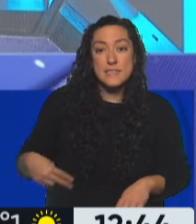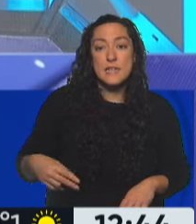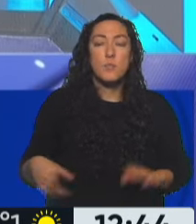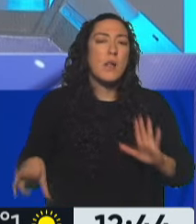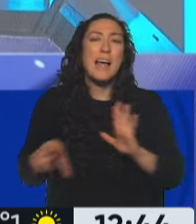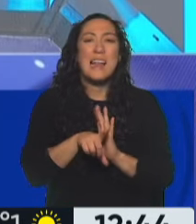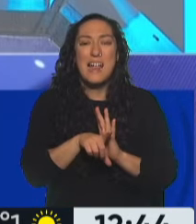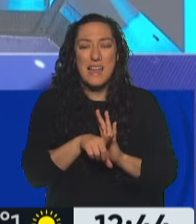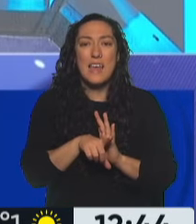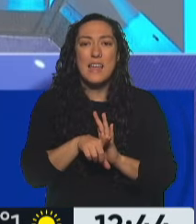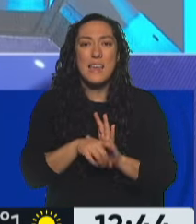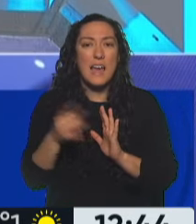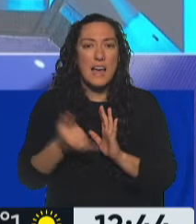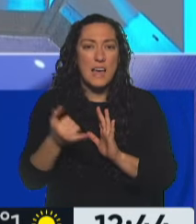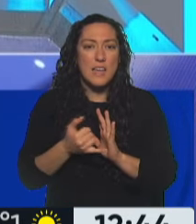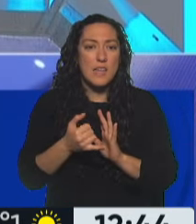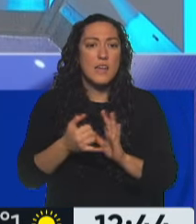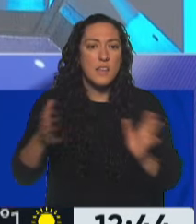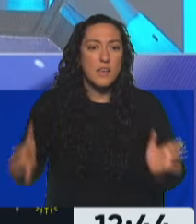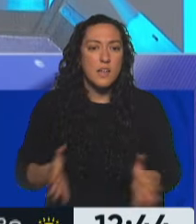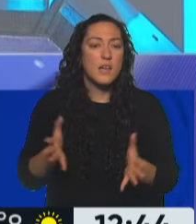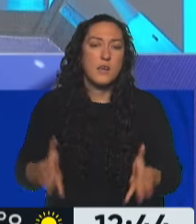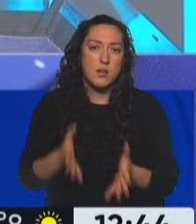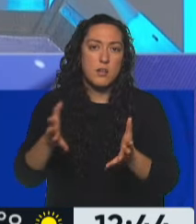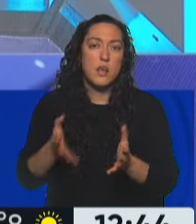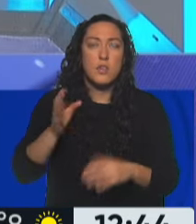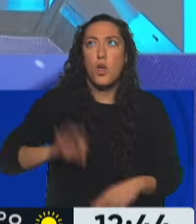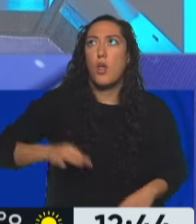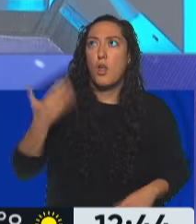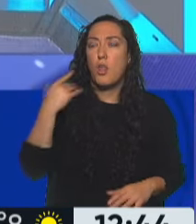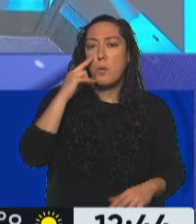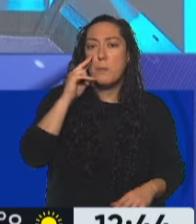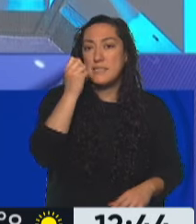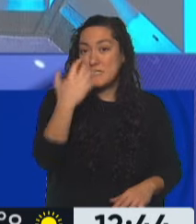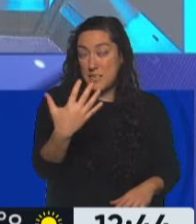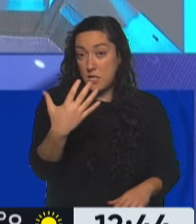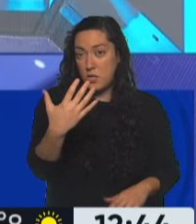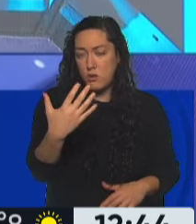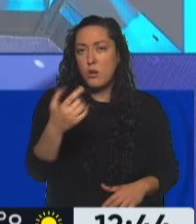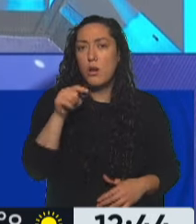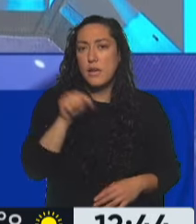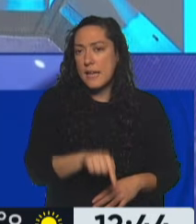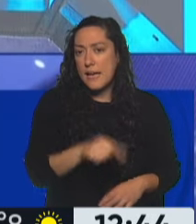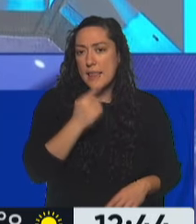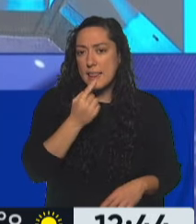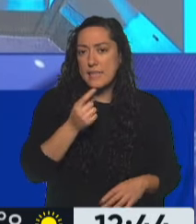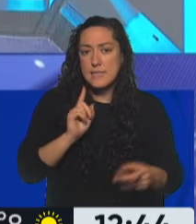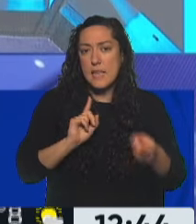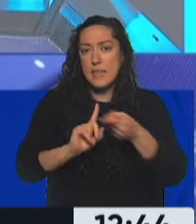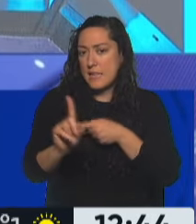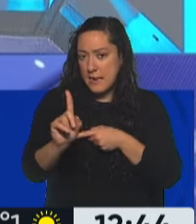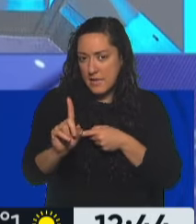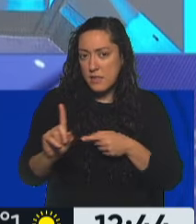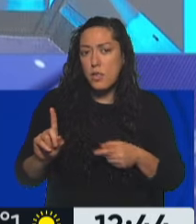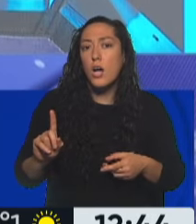ley China promulgó una ley antisecesión en el 2005, ¿no es cierto? Es una ley en la que proclama directamente, o la ley